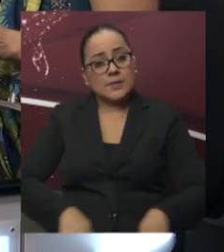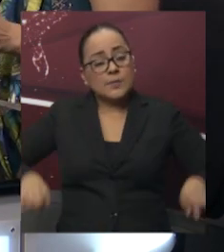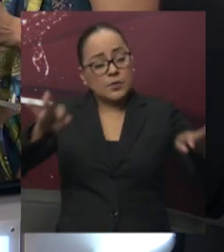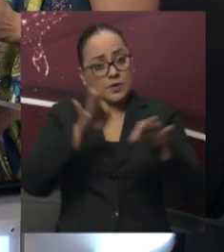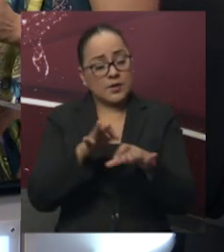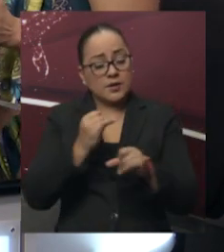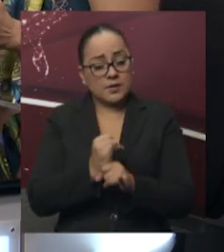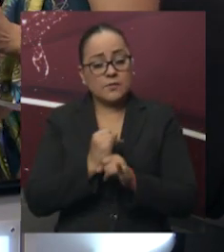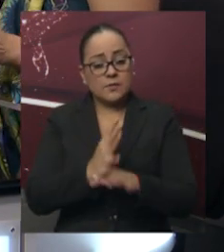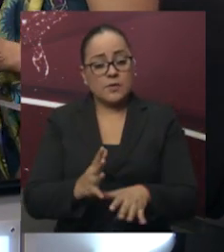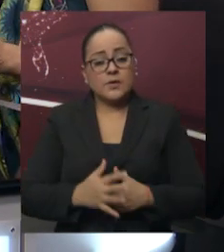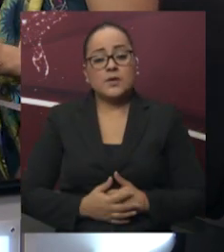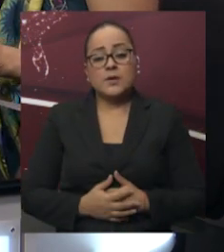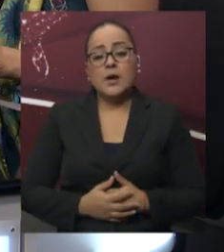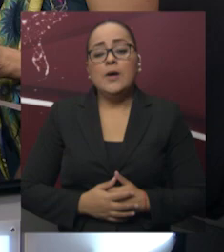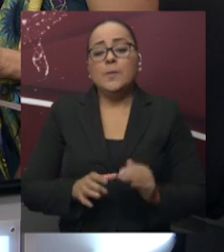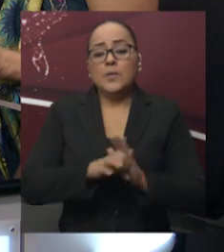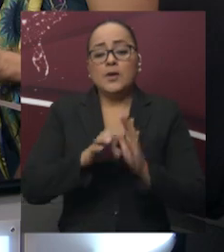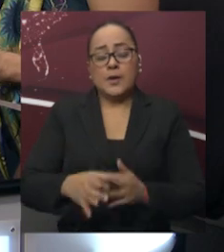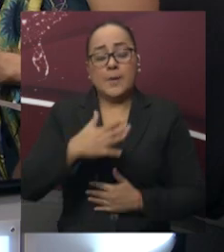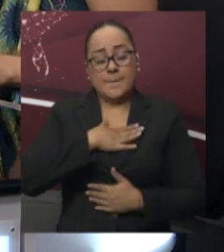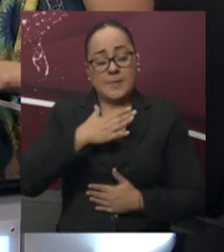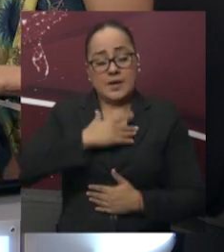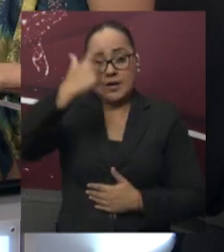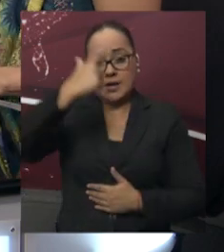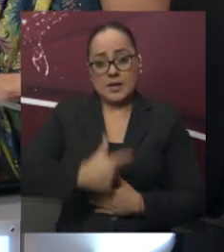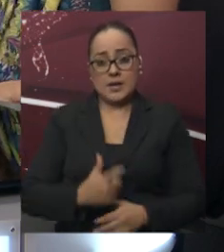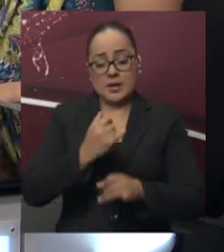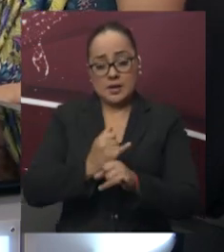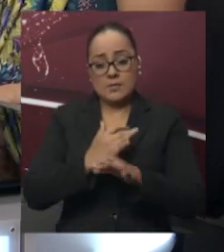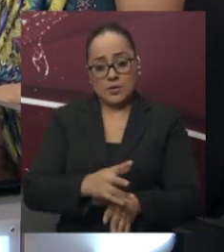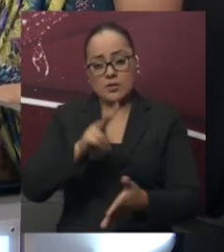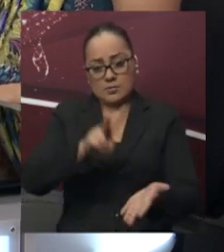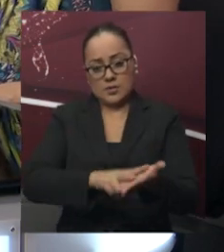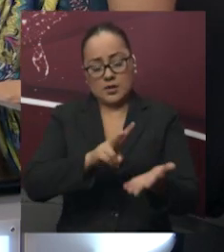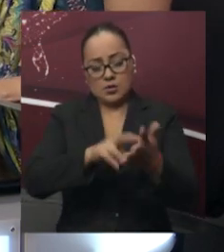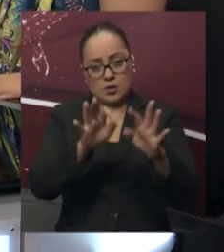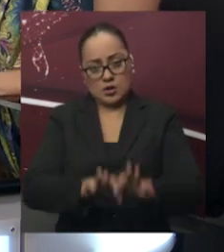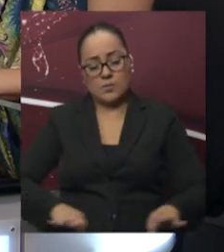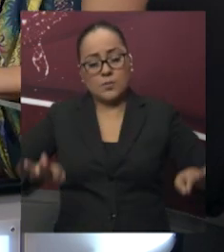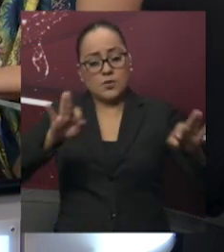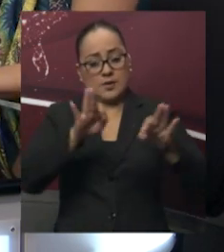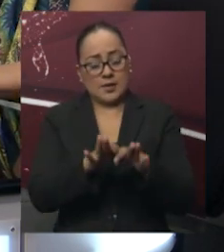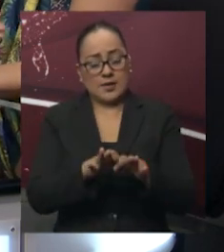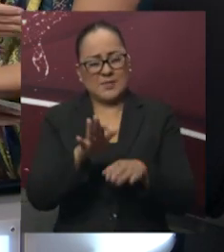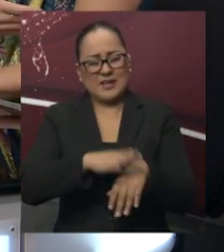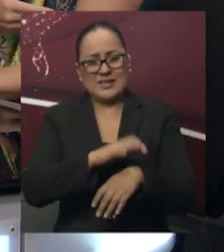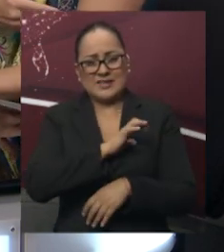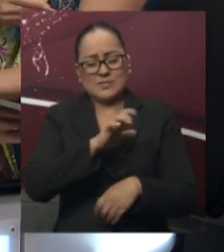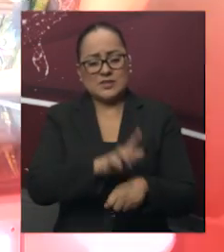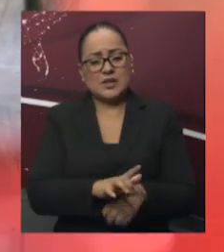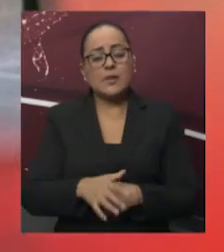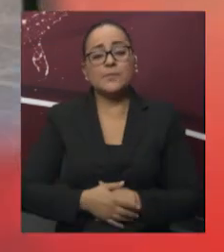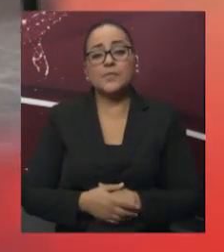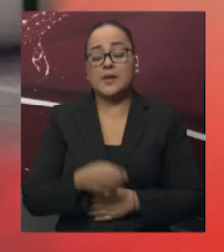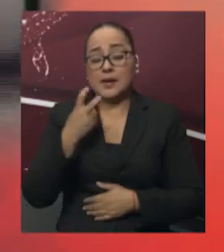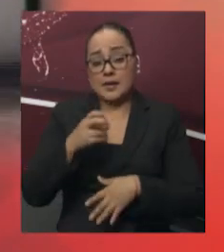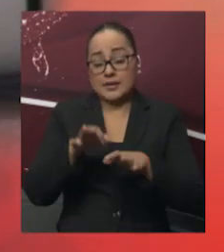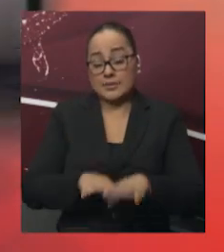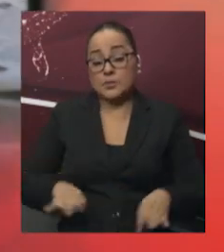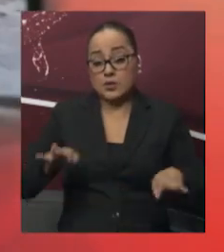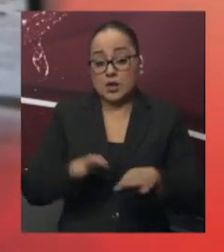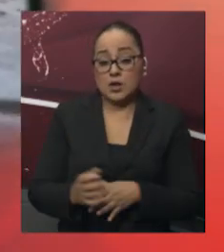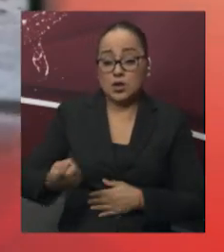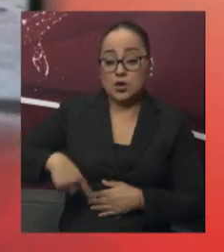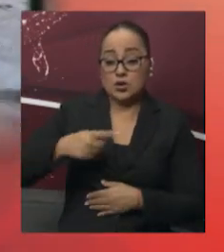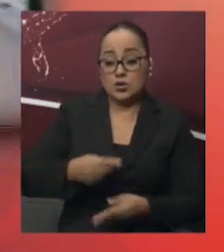que nuestra información personal tiene un valor bien específico, que es importante no dar